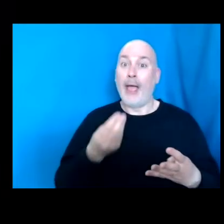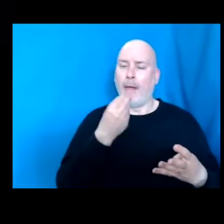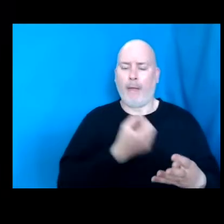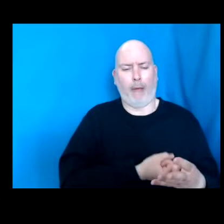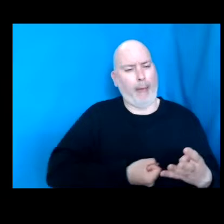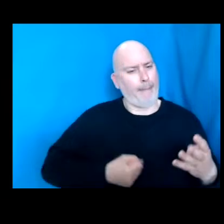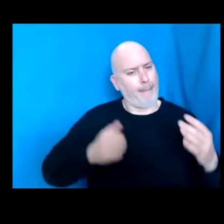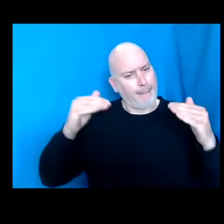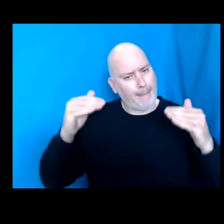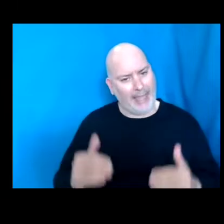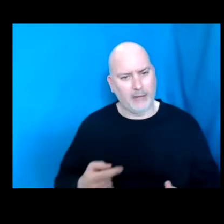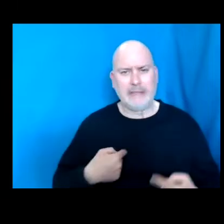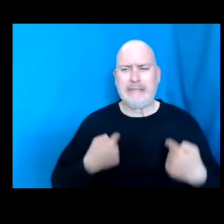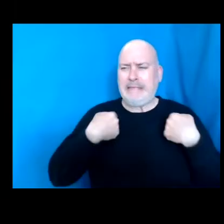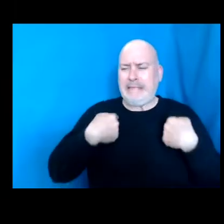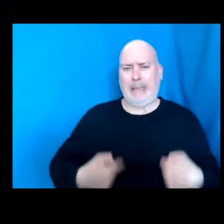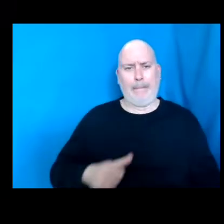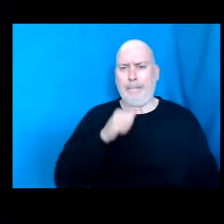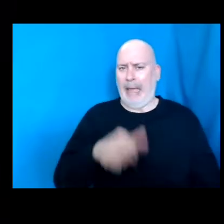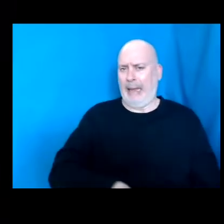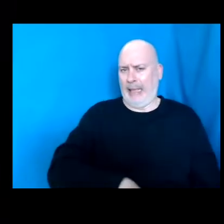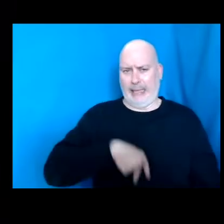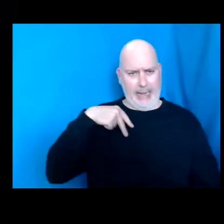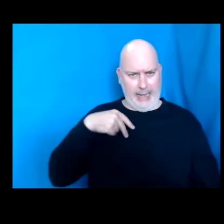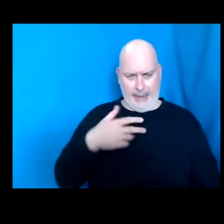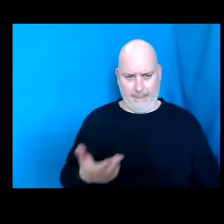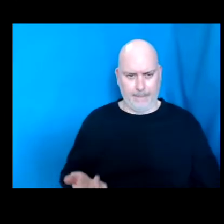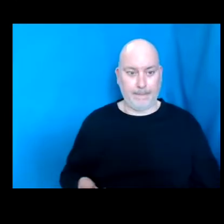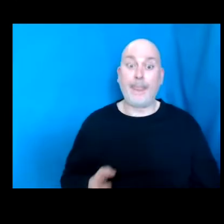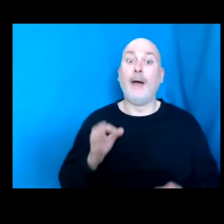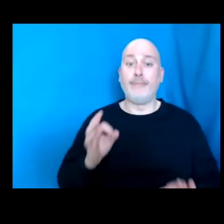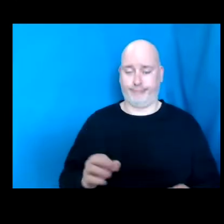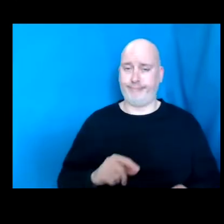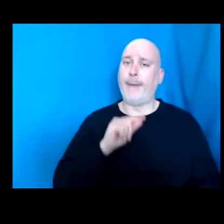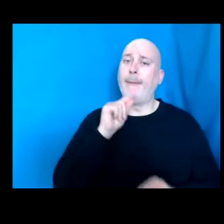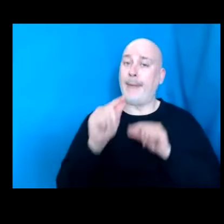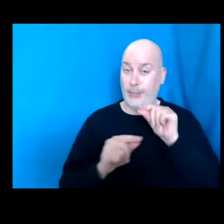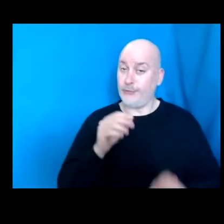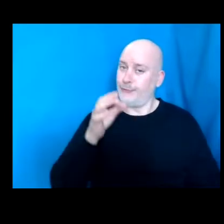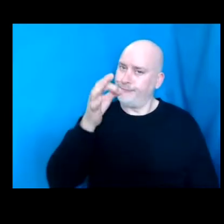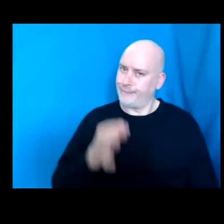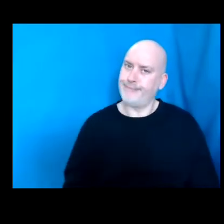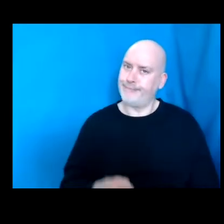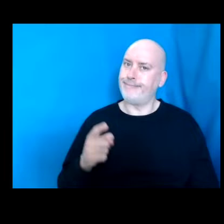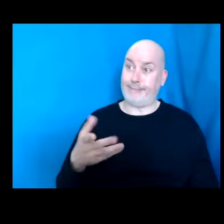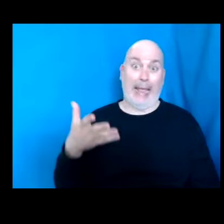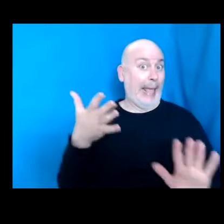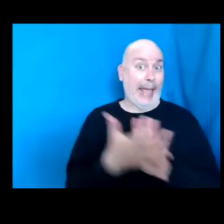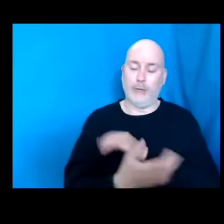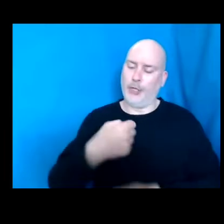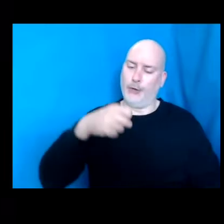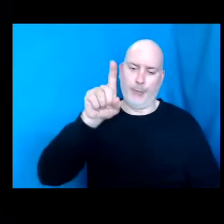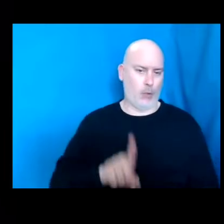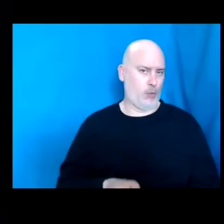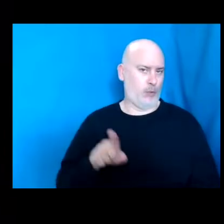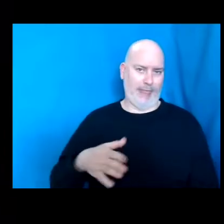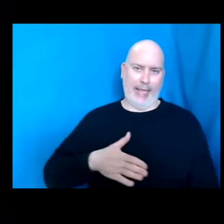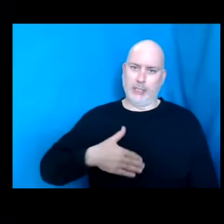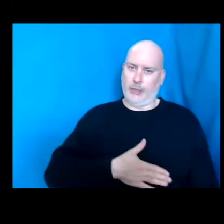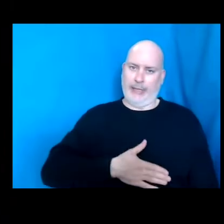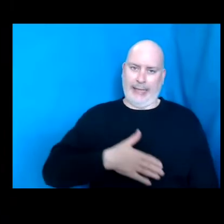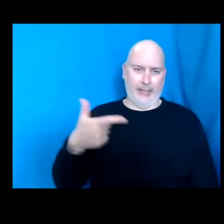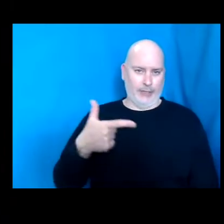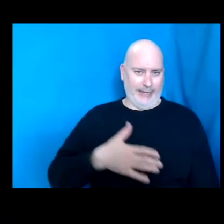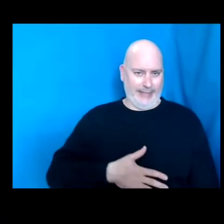y malestar general. Otra vez aparecen los virus, que es la principal causa de la gastroenteritis.